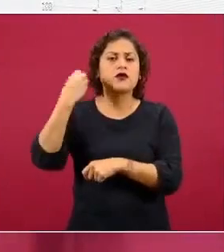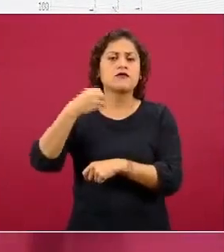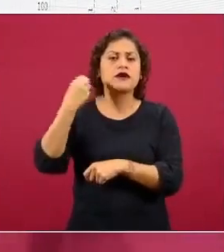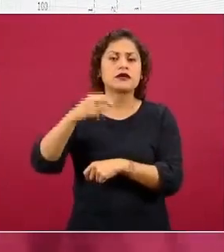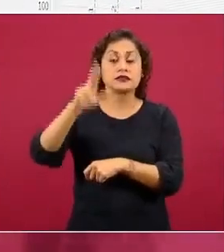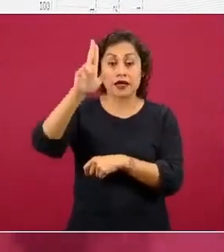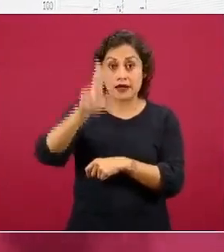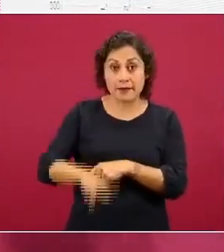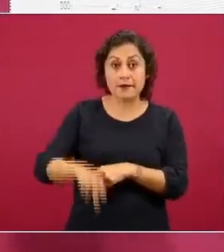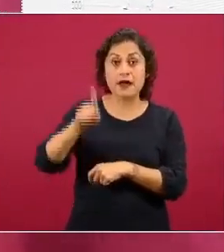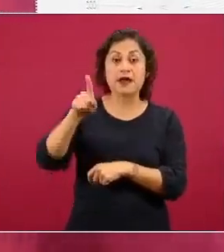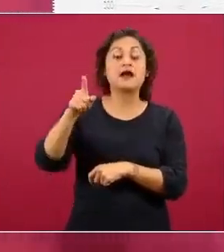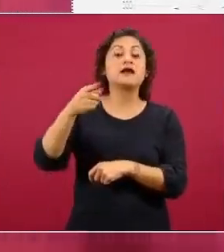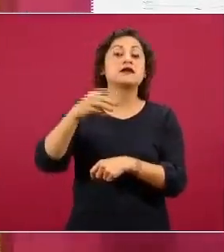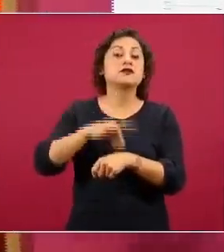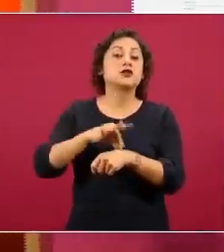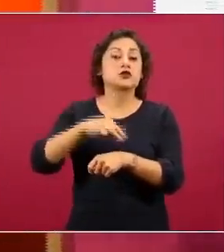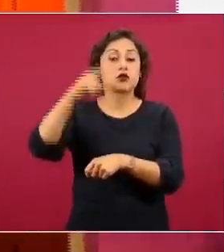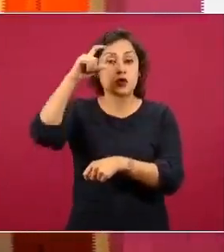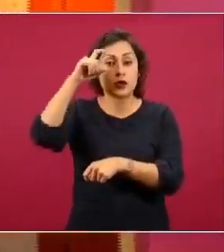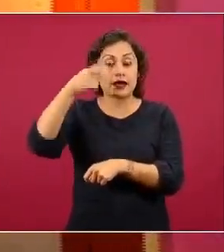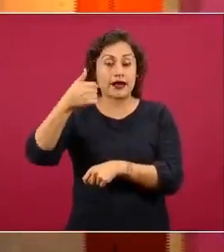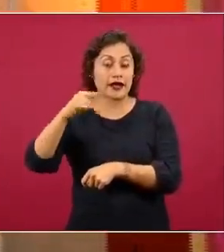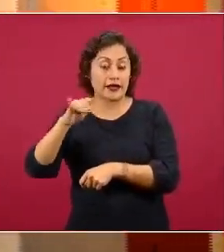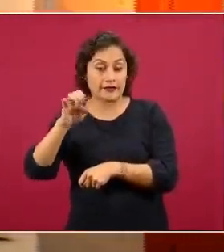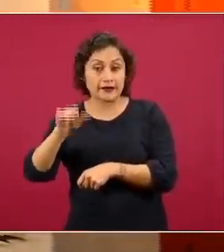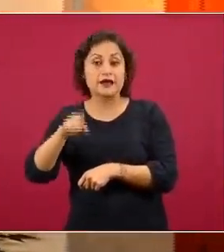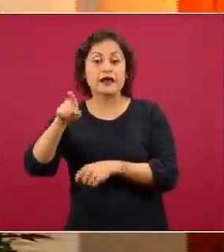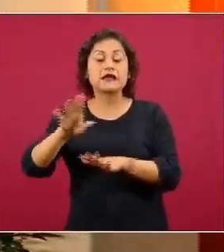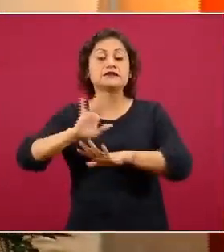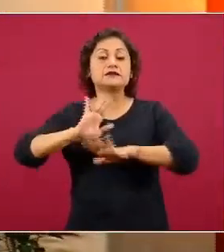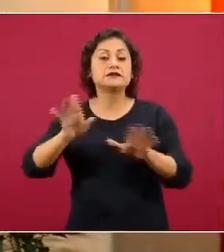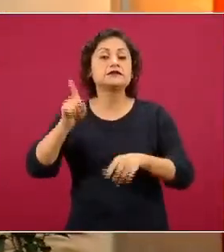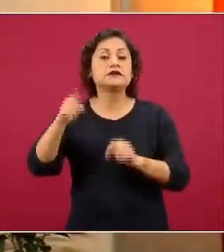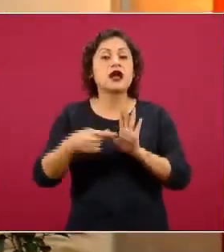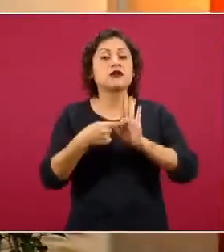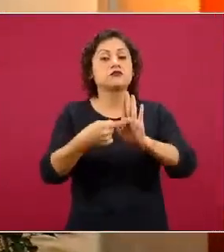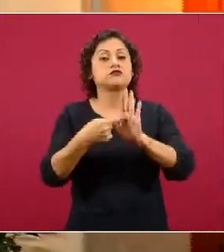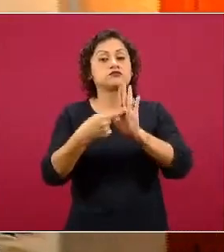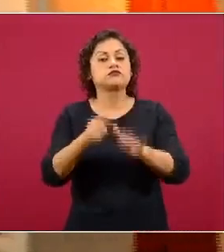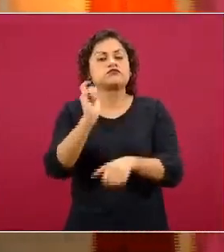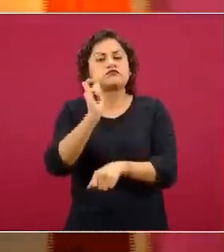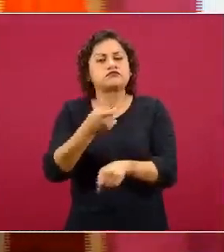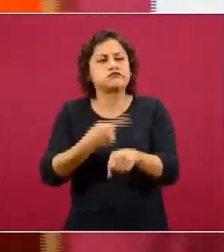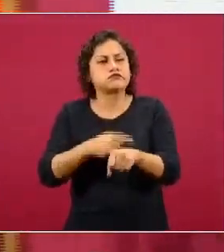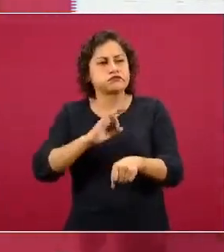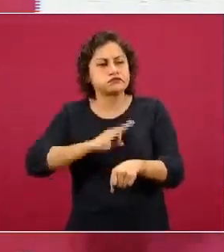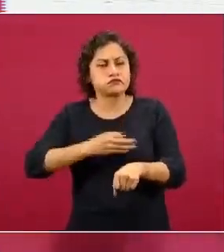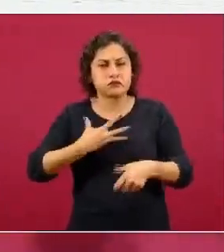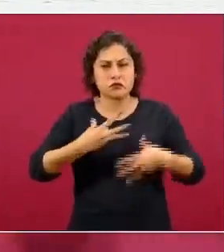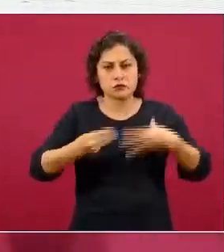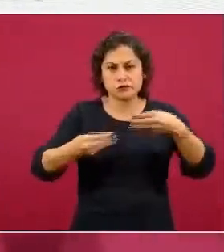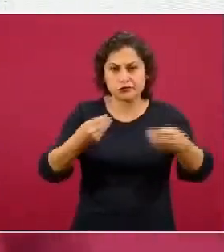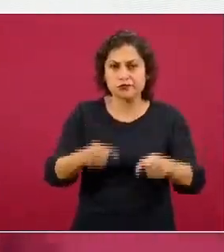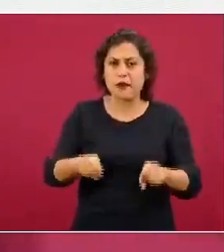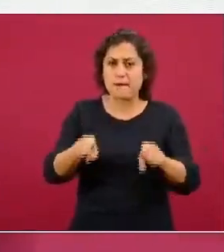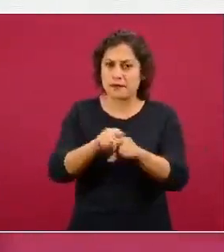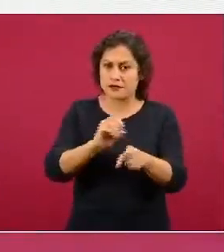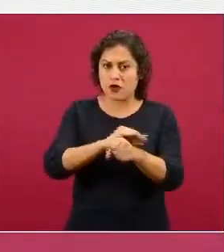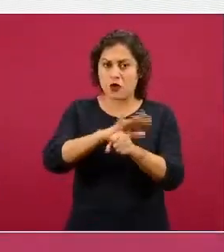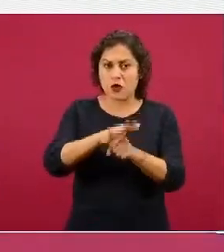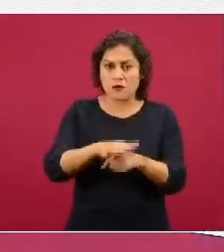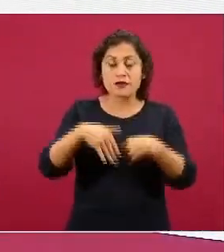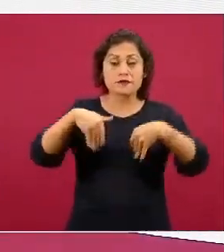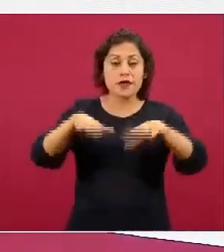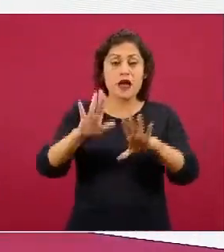se ha visto cómo ya han tenido un descenso importante en sus casos de síndrome COVID, por lo que se espera que también esto se refleje en las